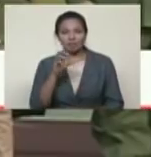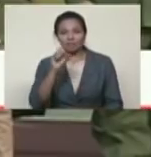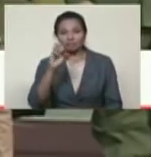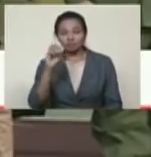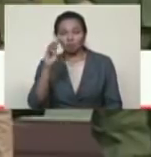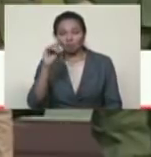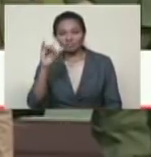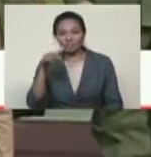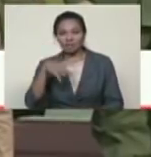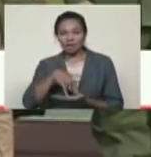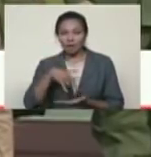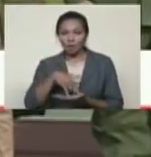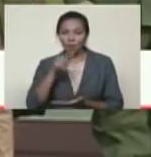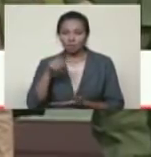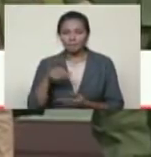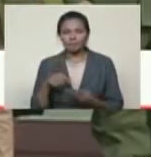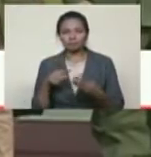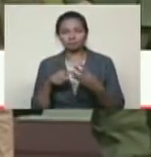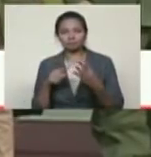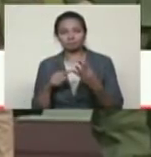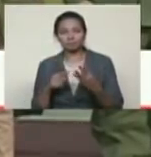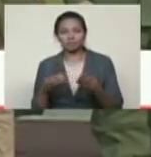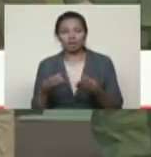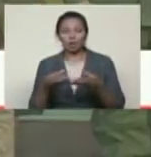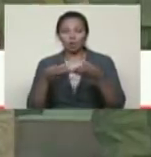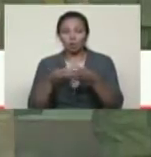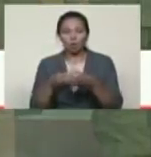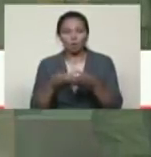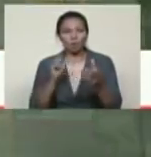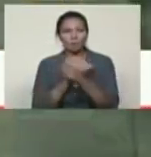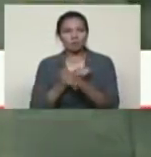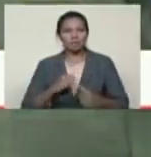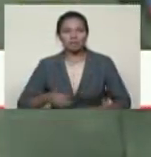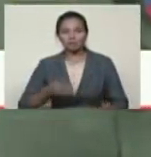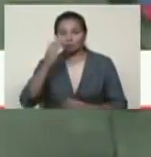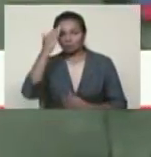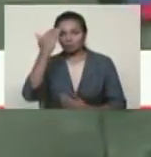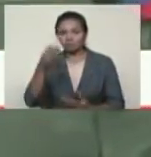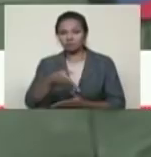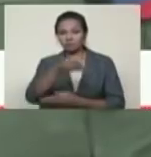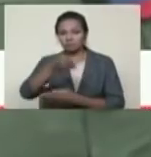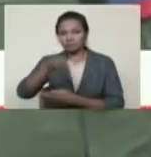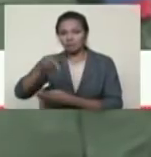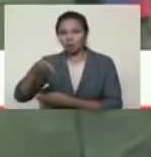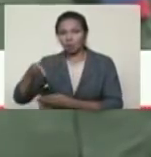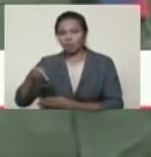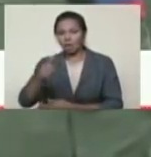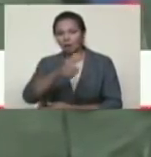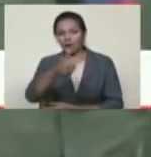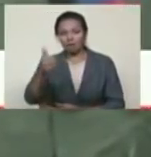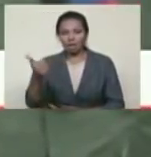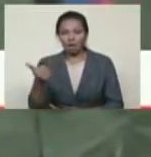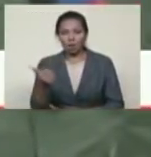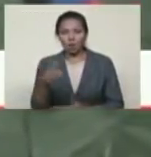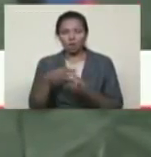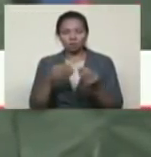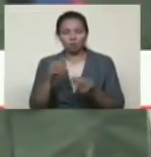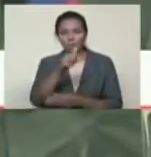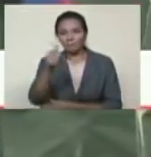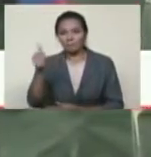Carabobo, comandantes de las unidades militares que he saludado uno por uno. Generales y almirantes de la